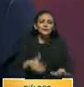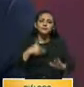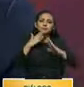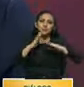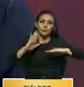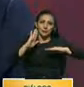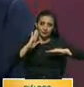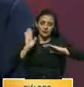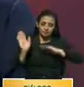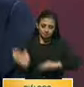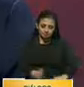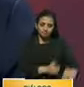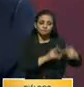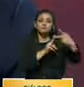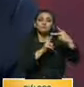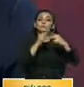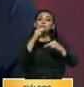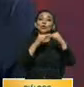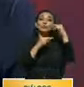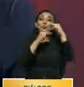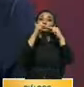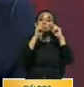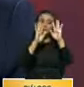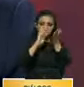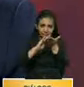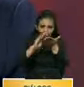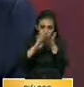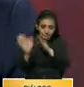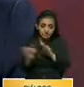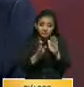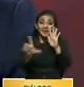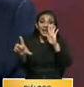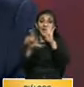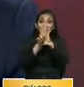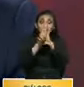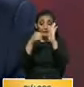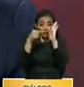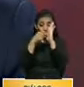La construcción es fundamental. Una ley de plusvalía lo paraliza.